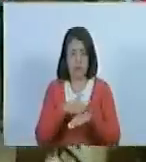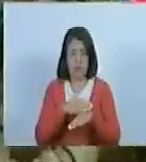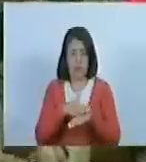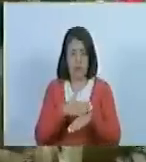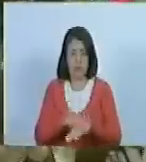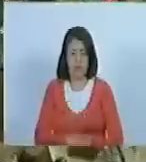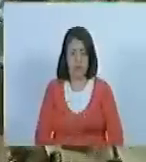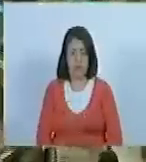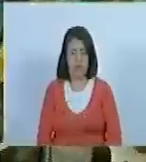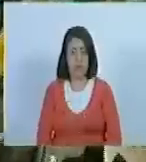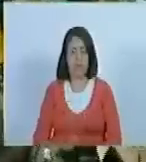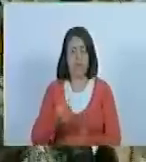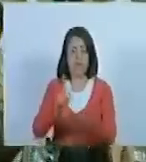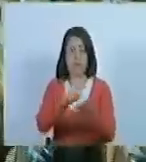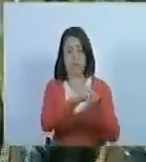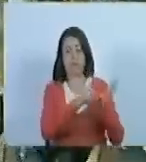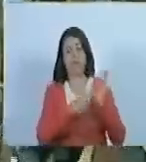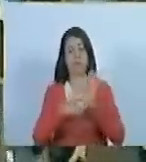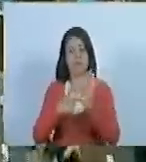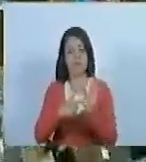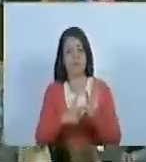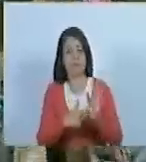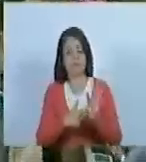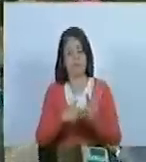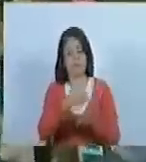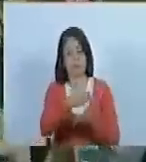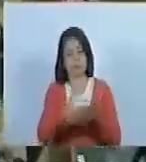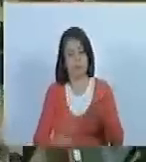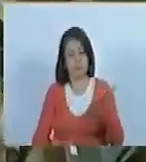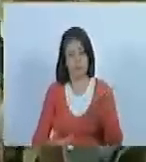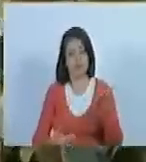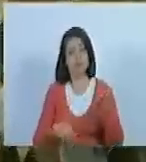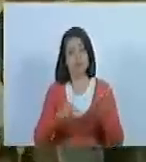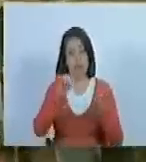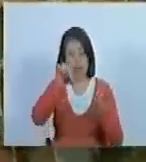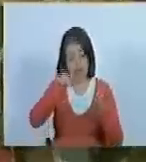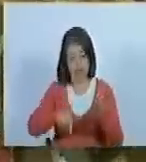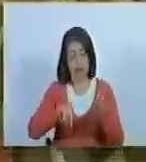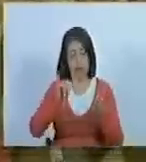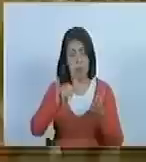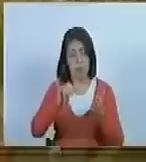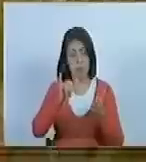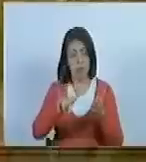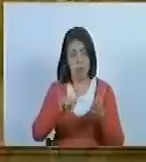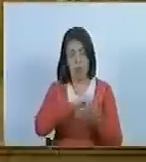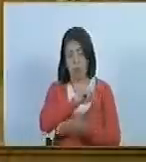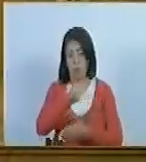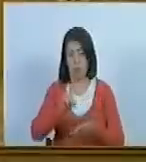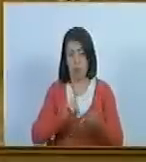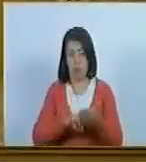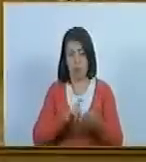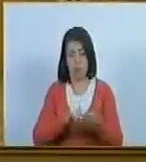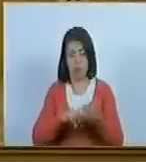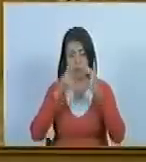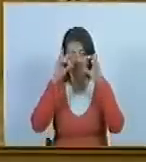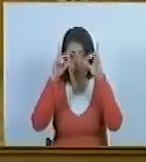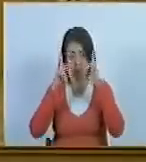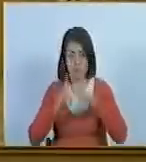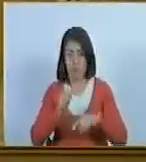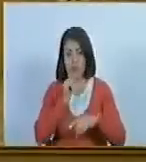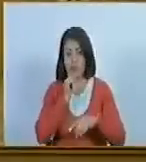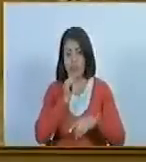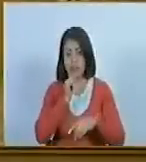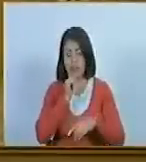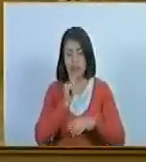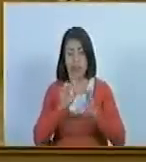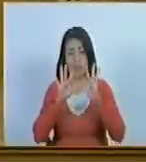jueves, estar presentando el listado de elegibles para que aquí en plenaria decidamos quiénes son